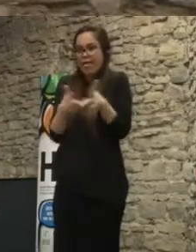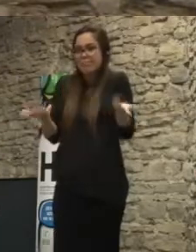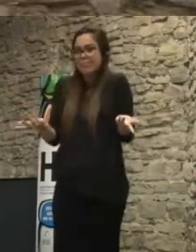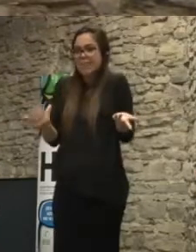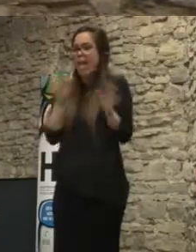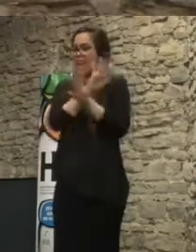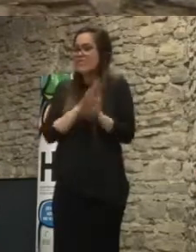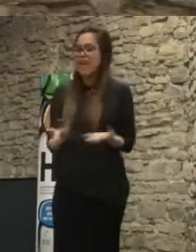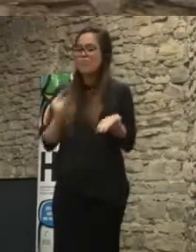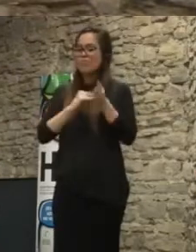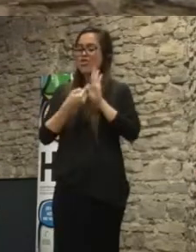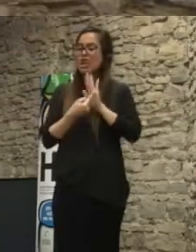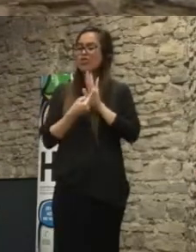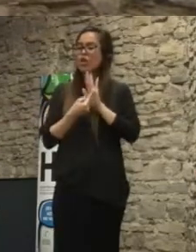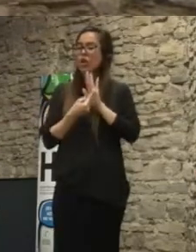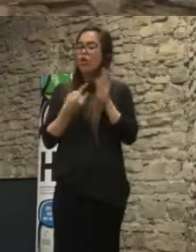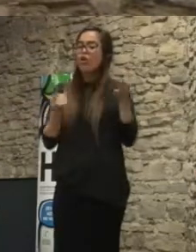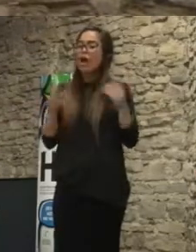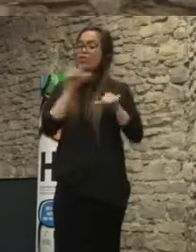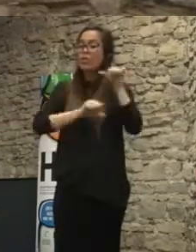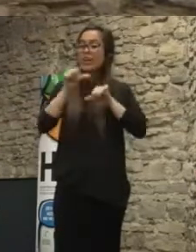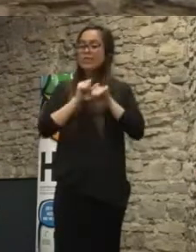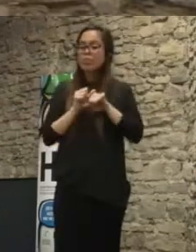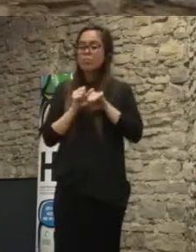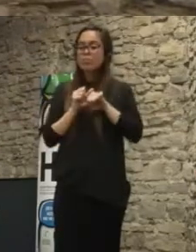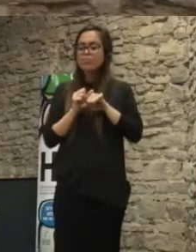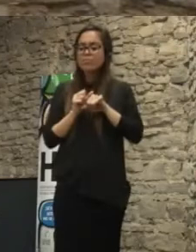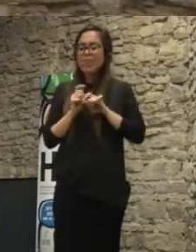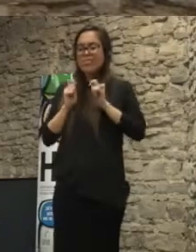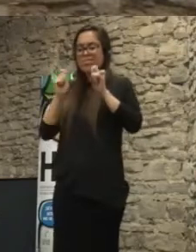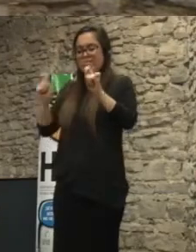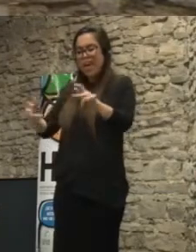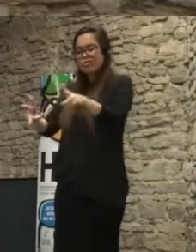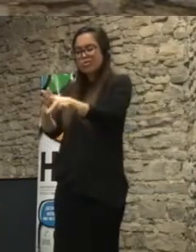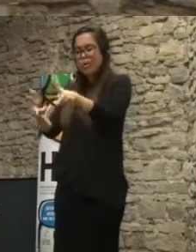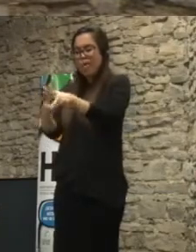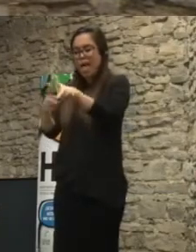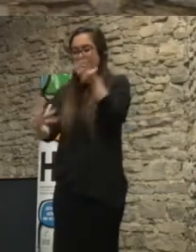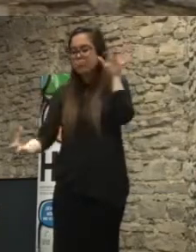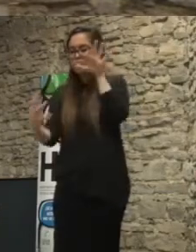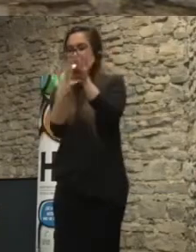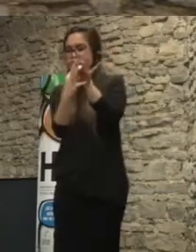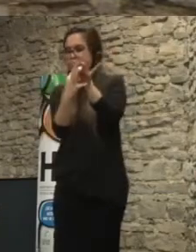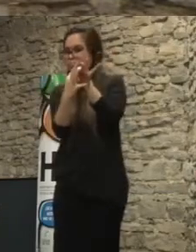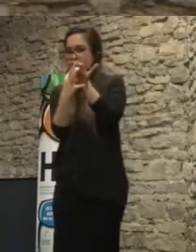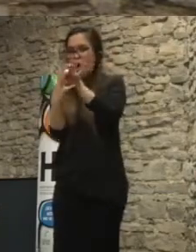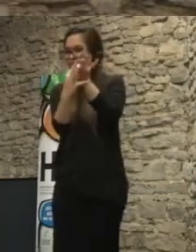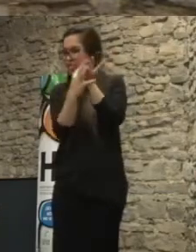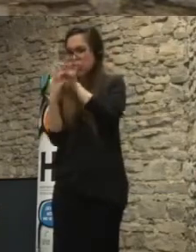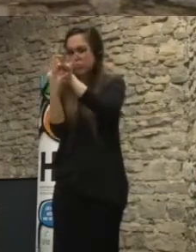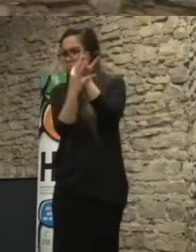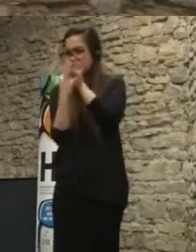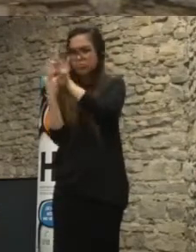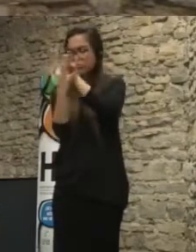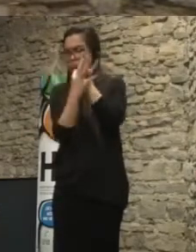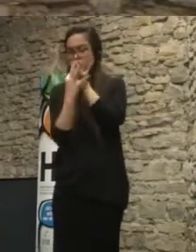es lo que nos conecta con la sociedad, es lo que nos dice qué sociedad queremos, lo que relaciona la